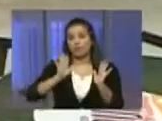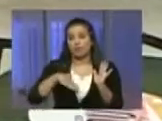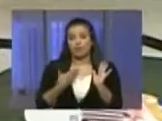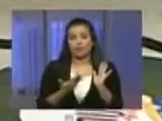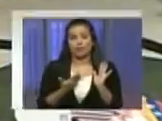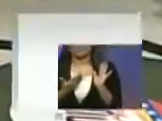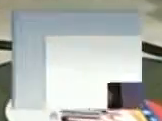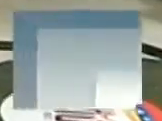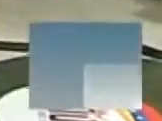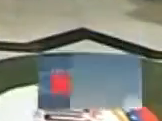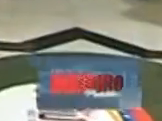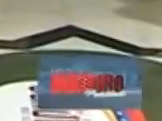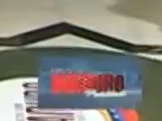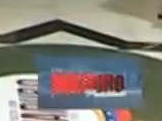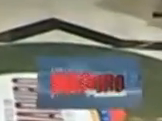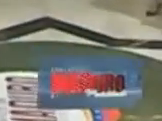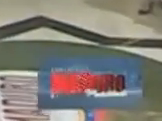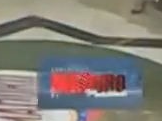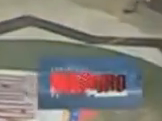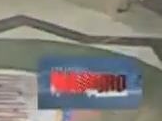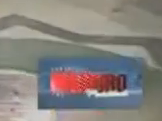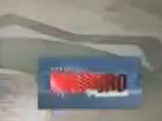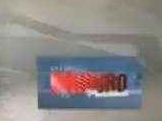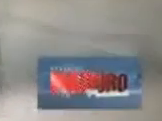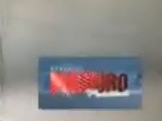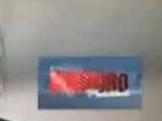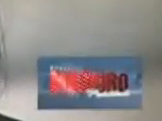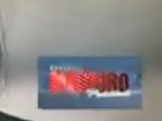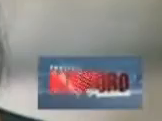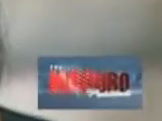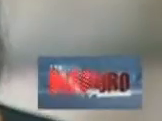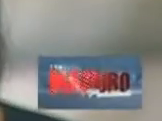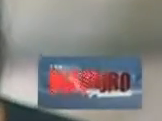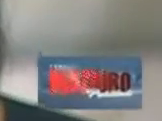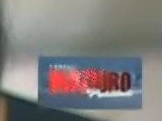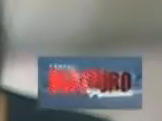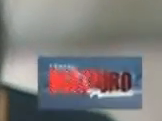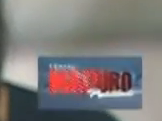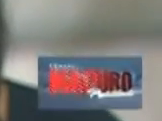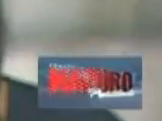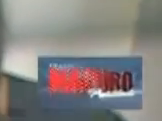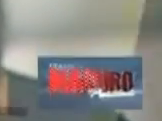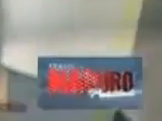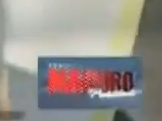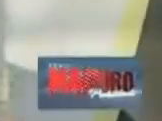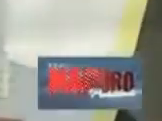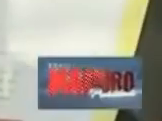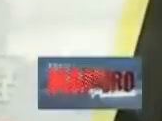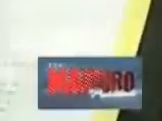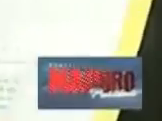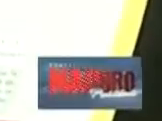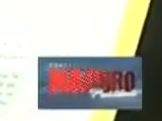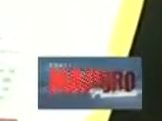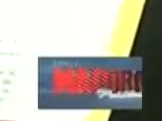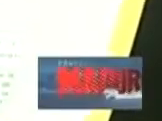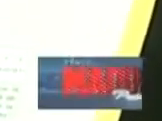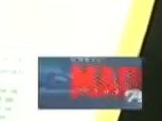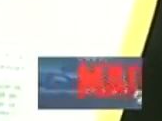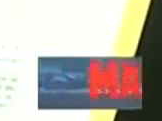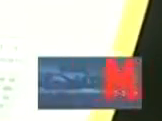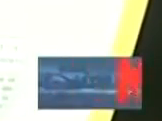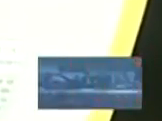este año 2016 nanay nanay no hay de nada No El Deber de un gobierno